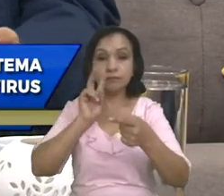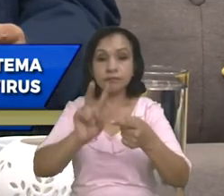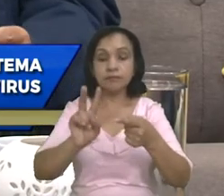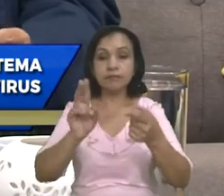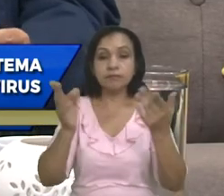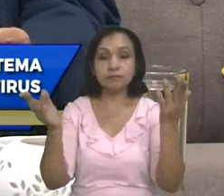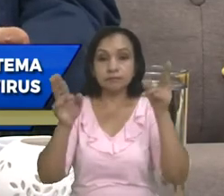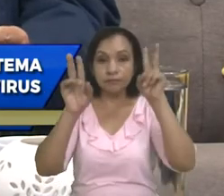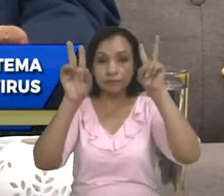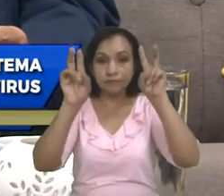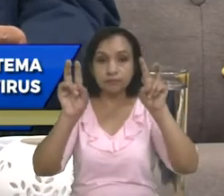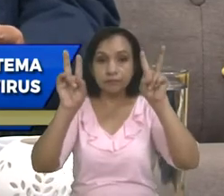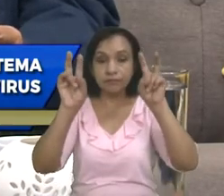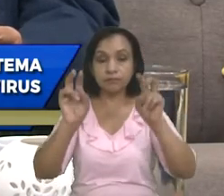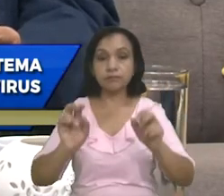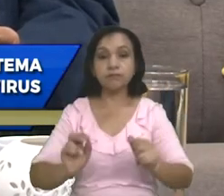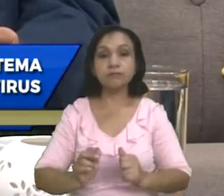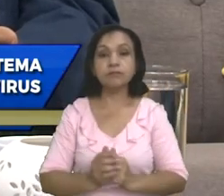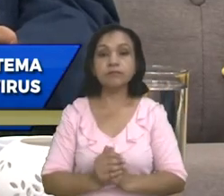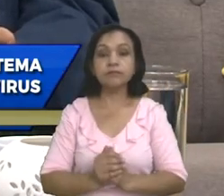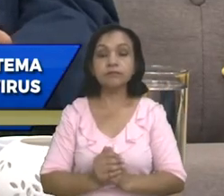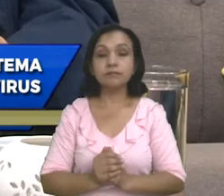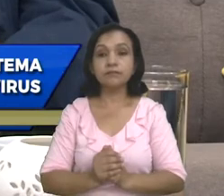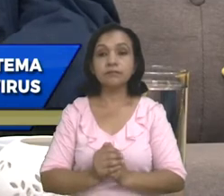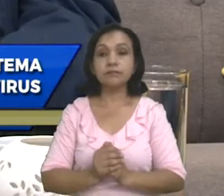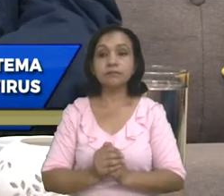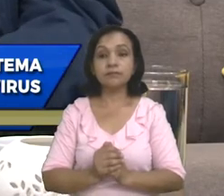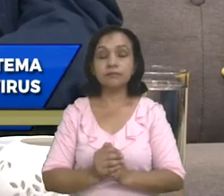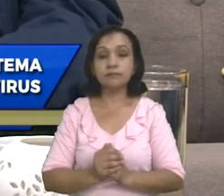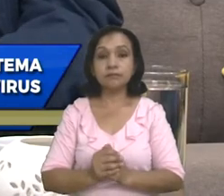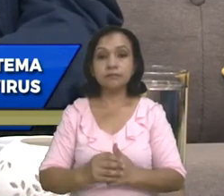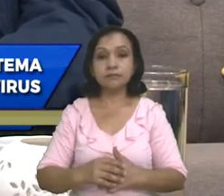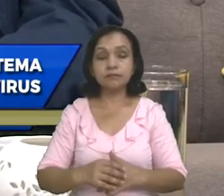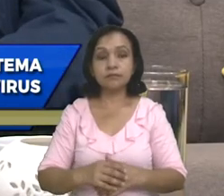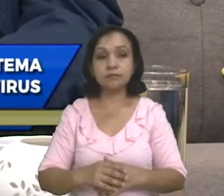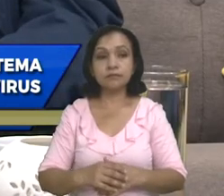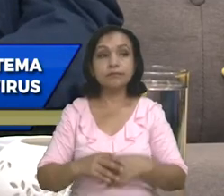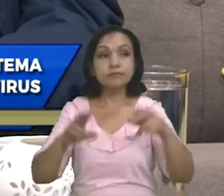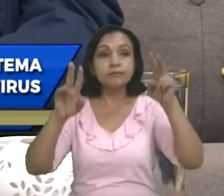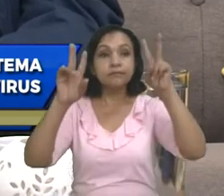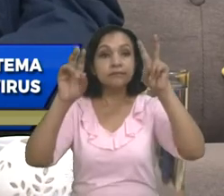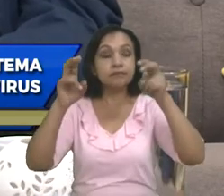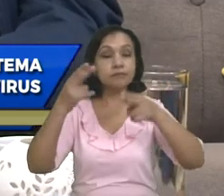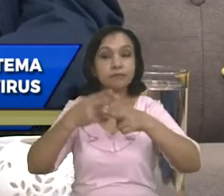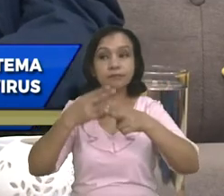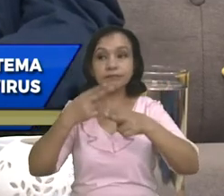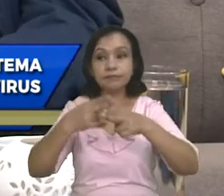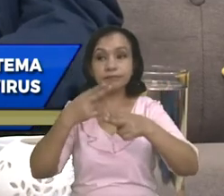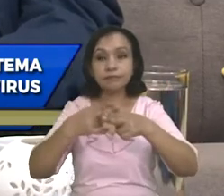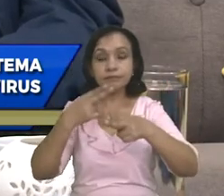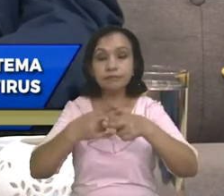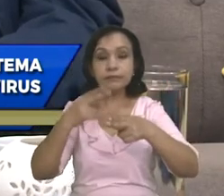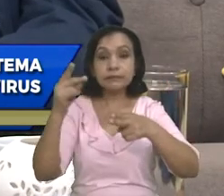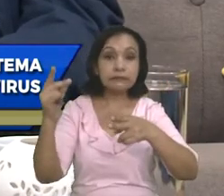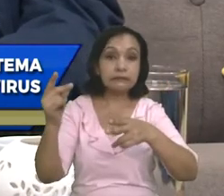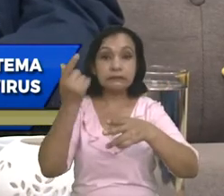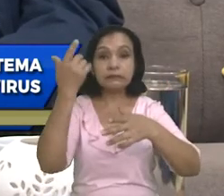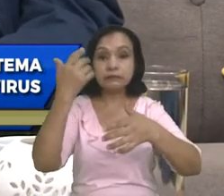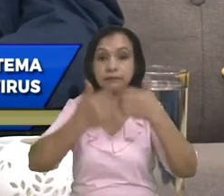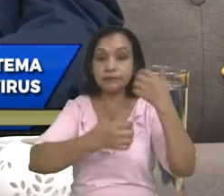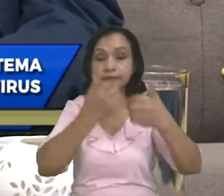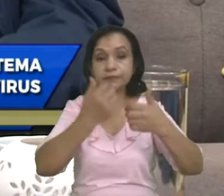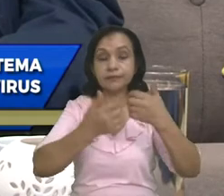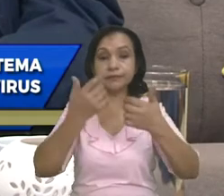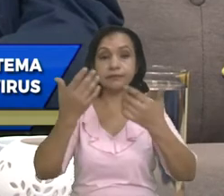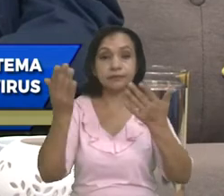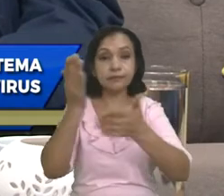parte d este de la parte de las emergencias mediante